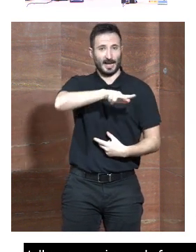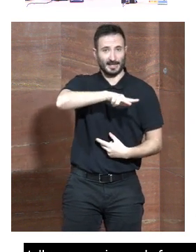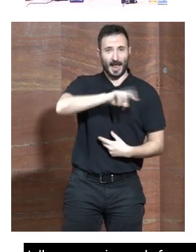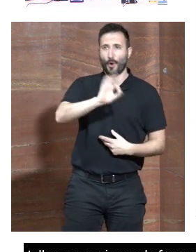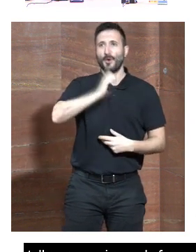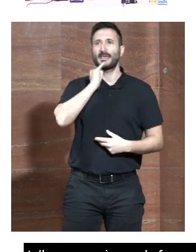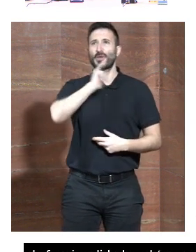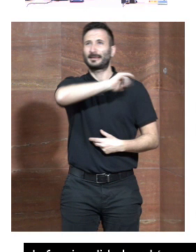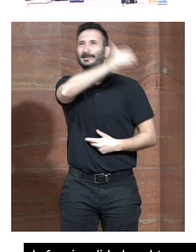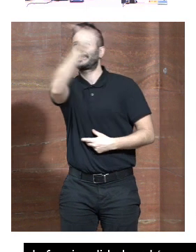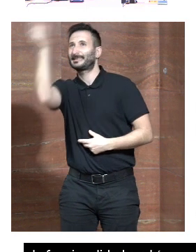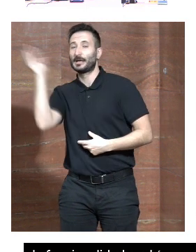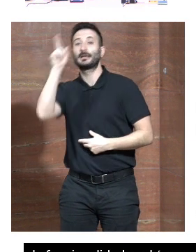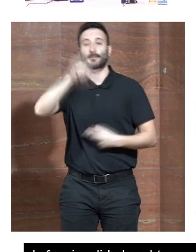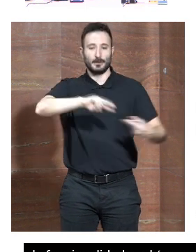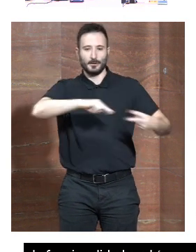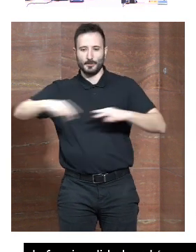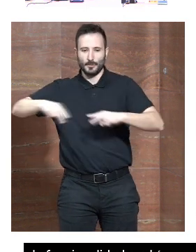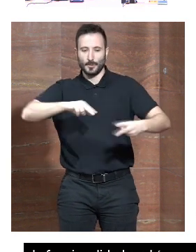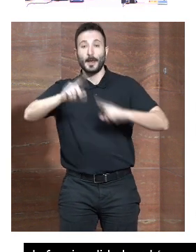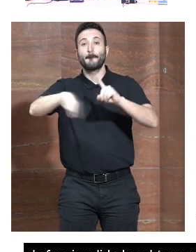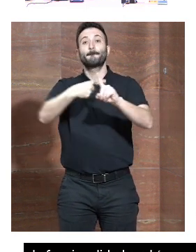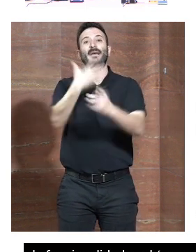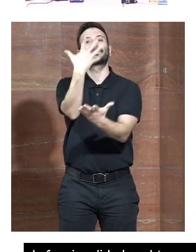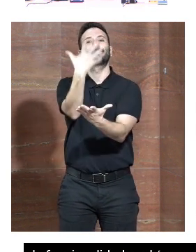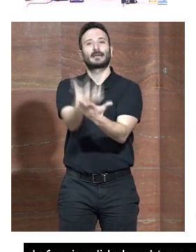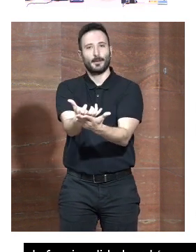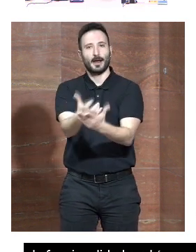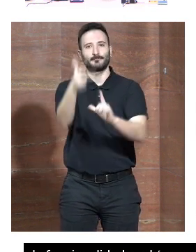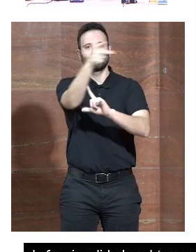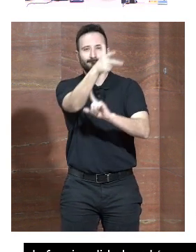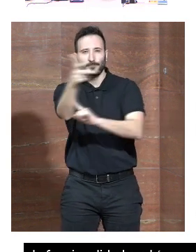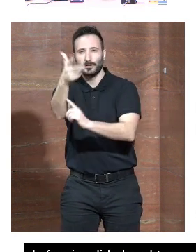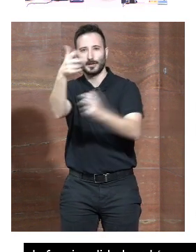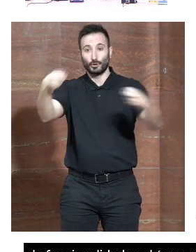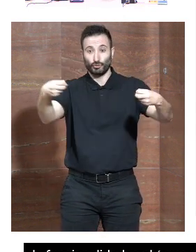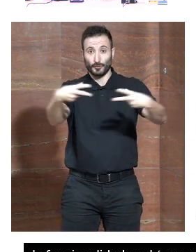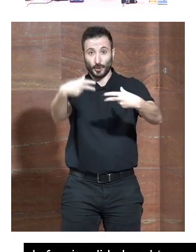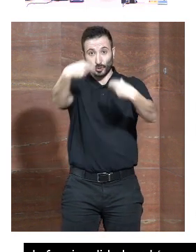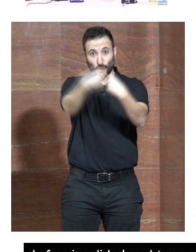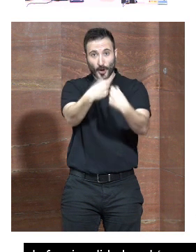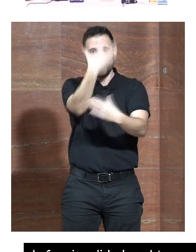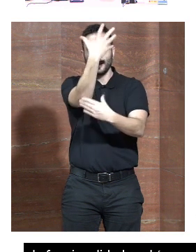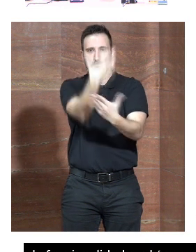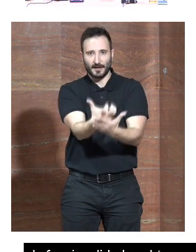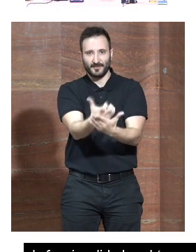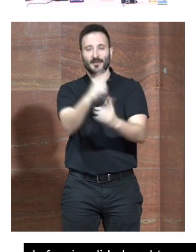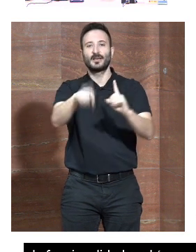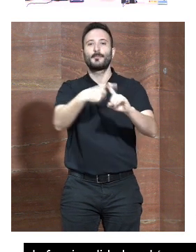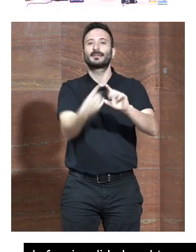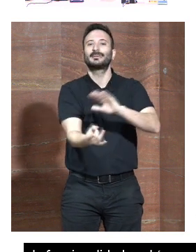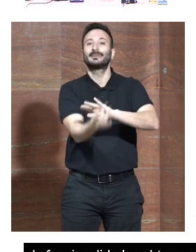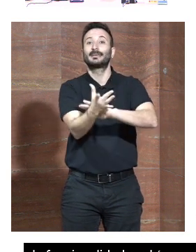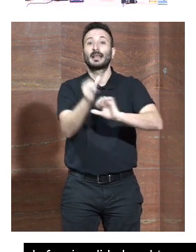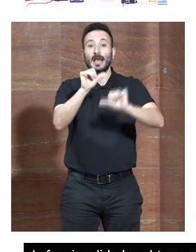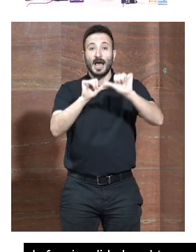idiomas, incluso traducción, pero luego grabar esa sesión con los subtítulos y generar la transcripción